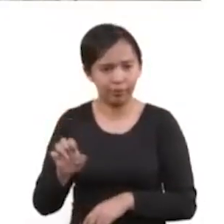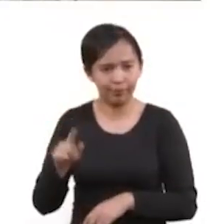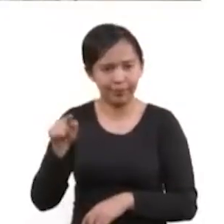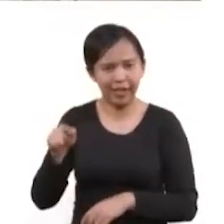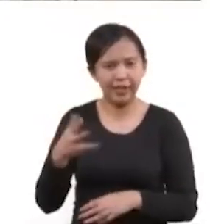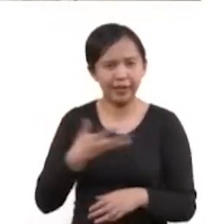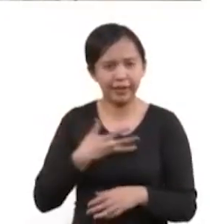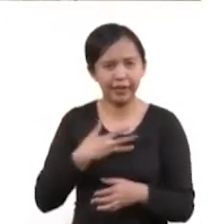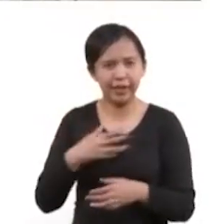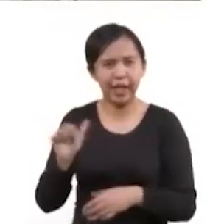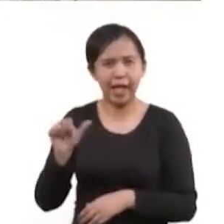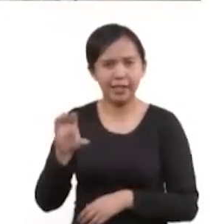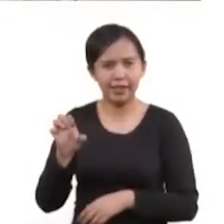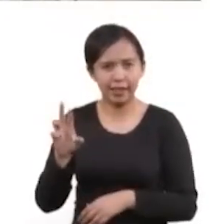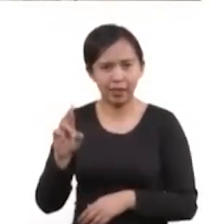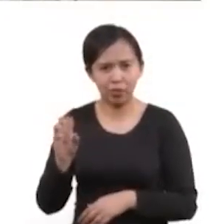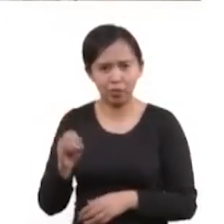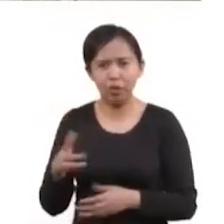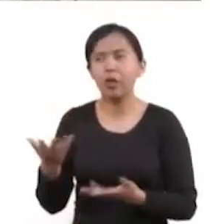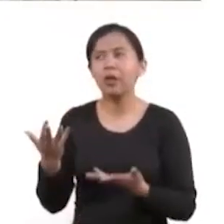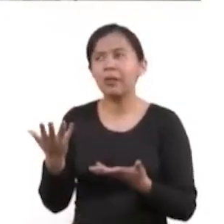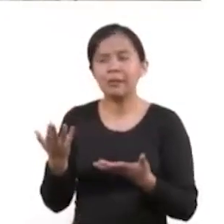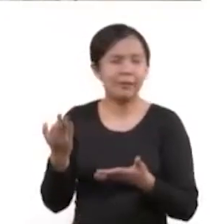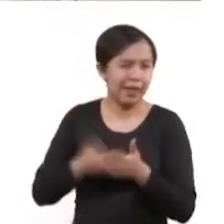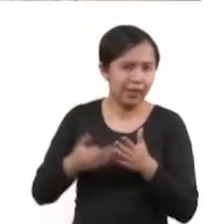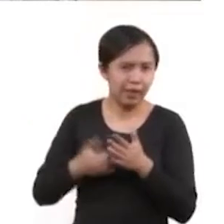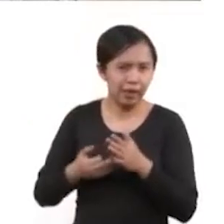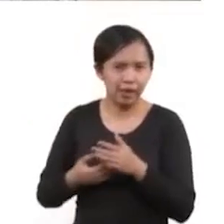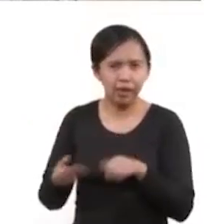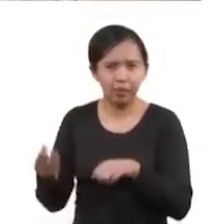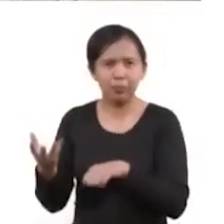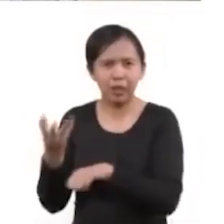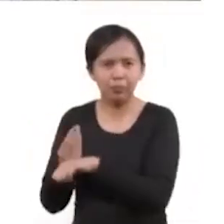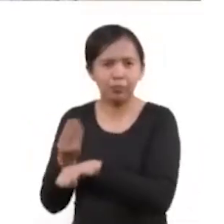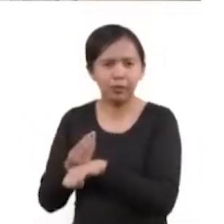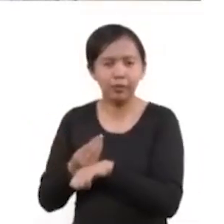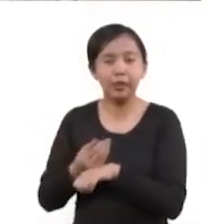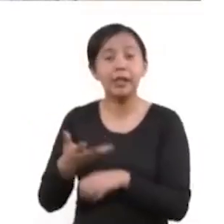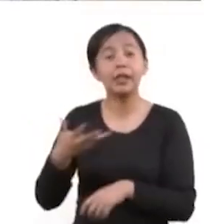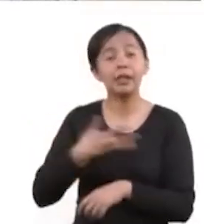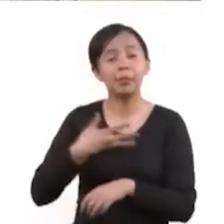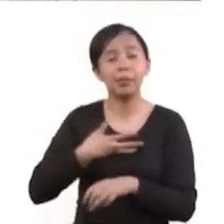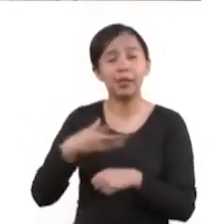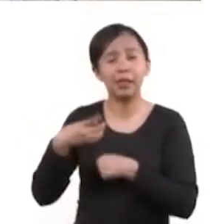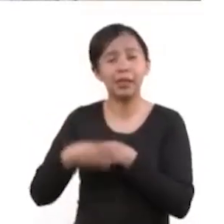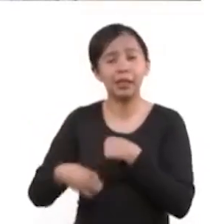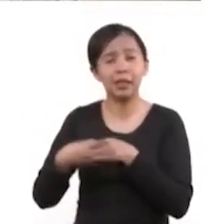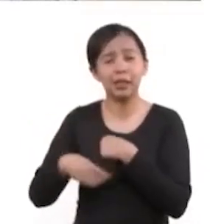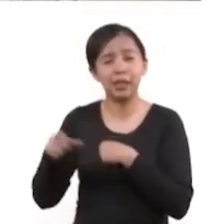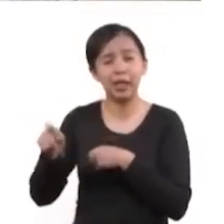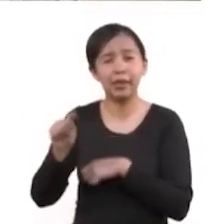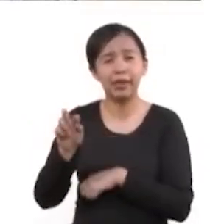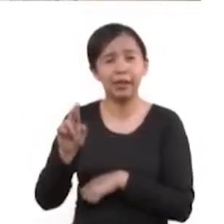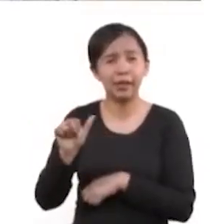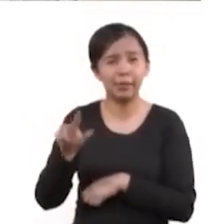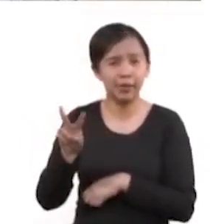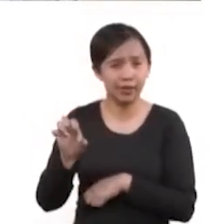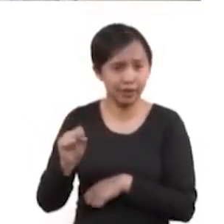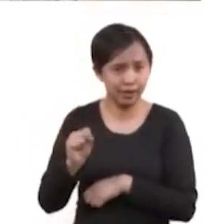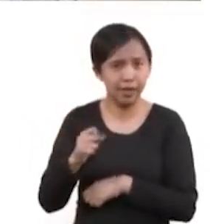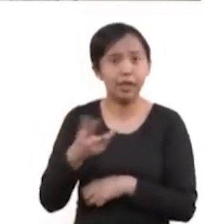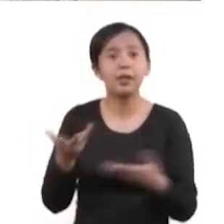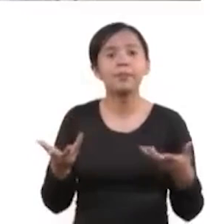que tienen y que ya quedó descubierto. Y por otro lado, daños en las traves, que son daños estructurales.